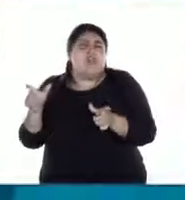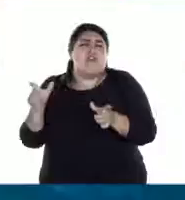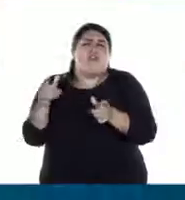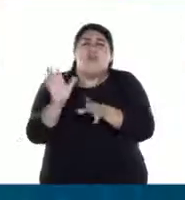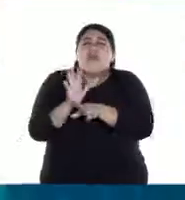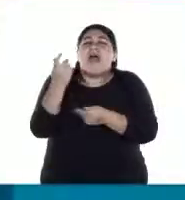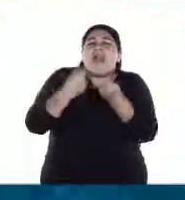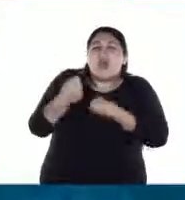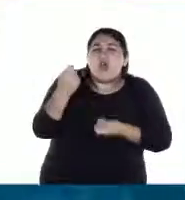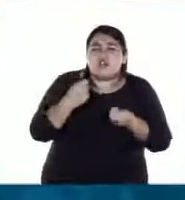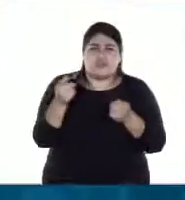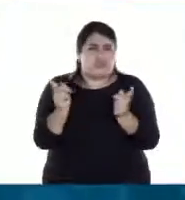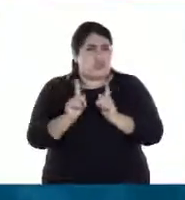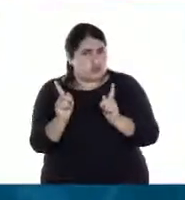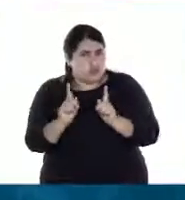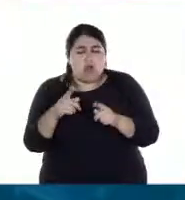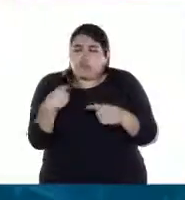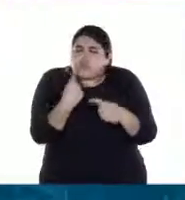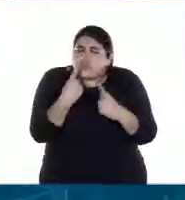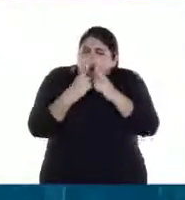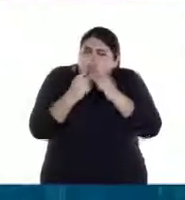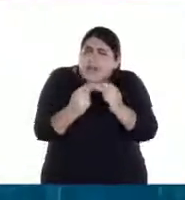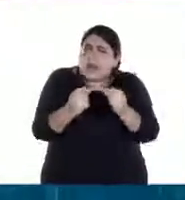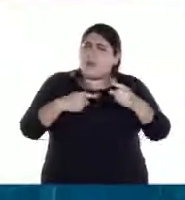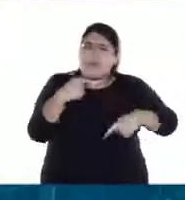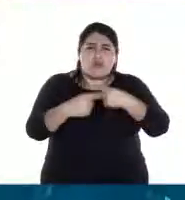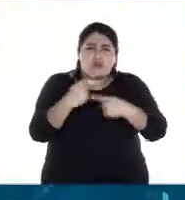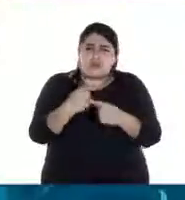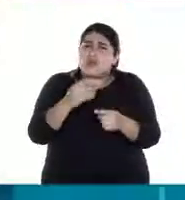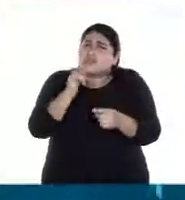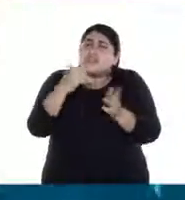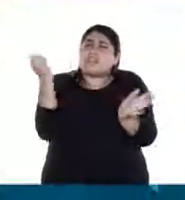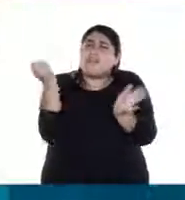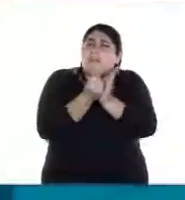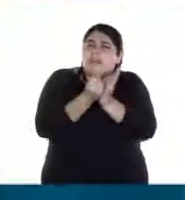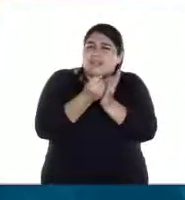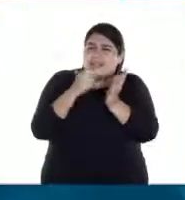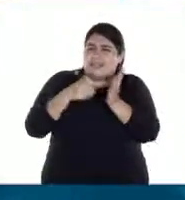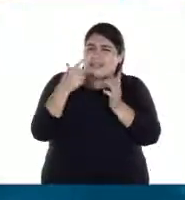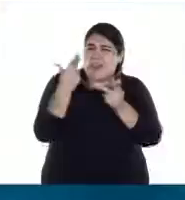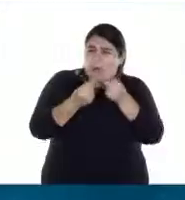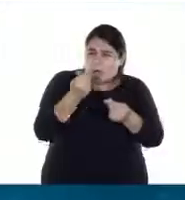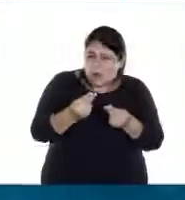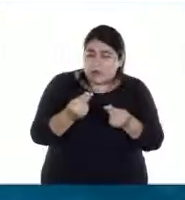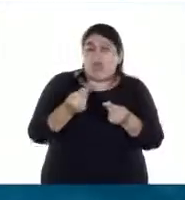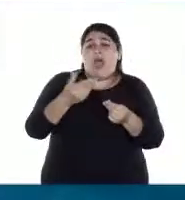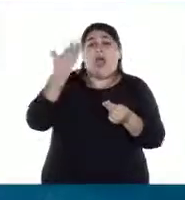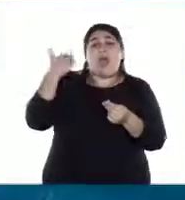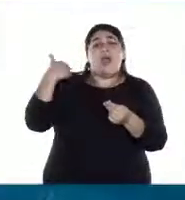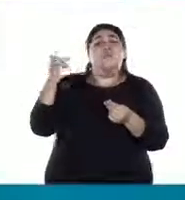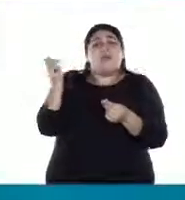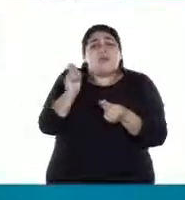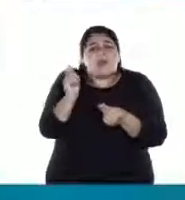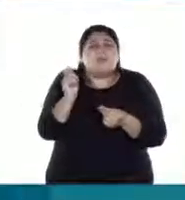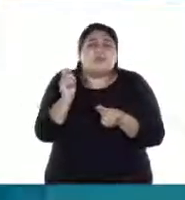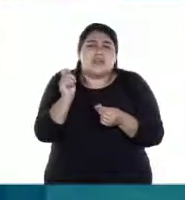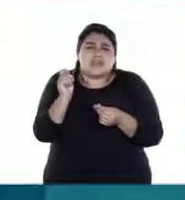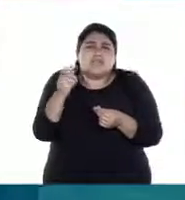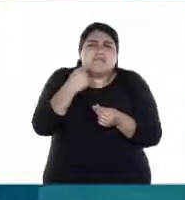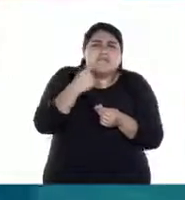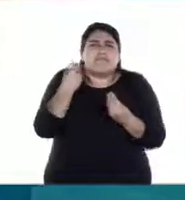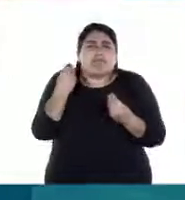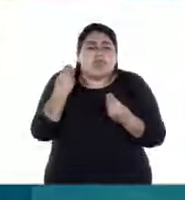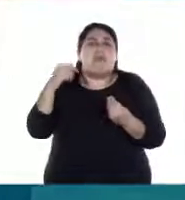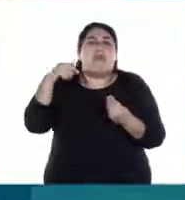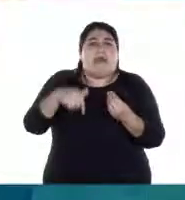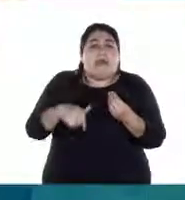de unos pocos. Seguimos reclamando todavía la liberación de las patentes, un reclamo por el que hace algunos meses nos tildaban de utópicos, pero que hoy